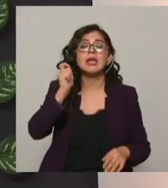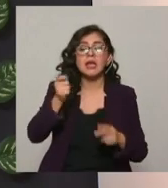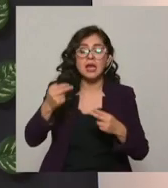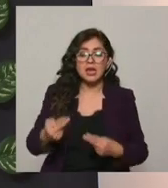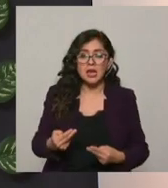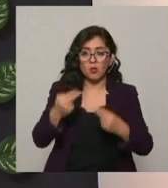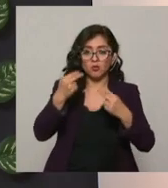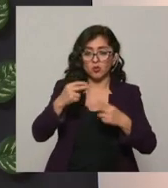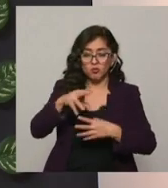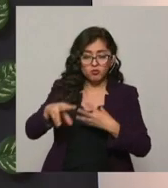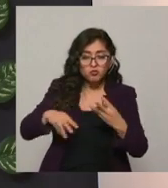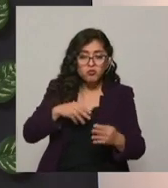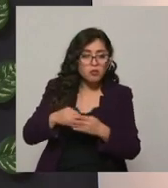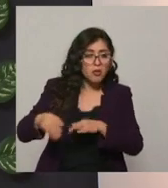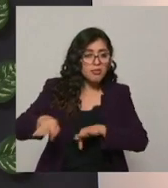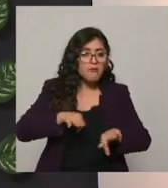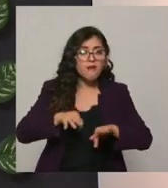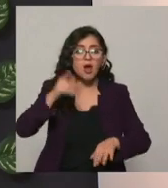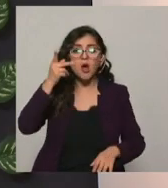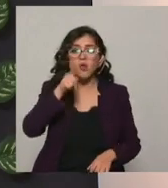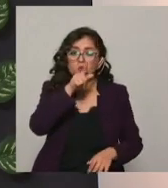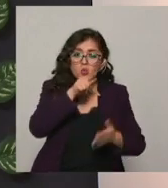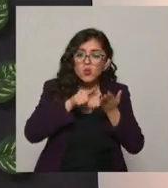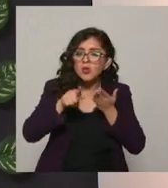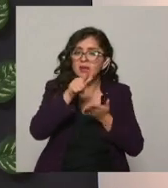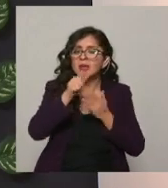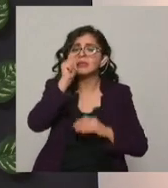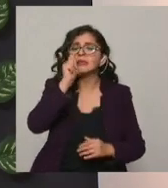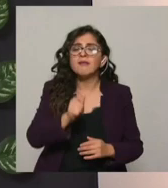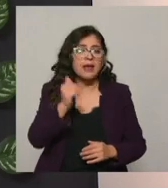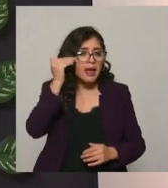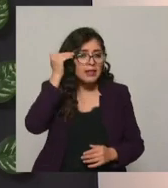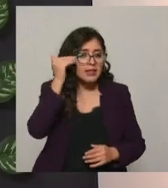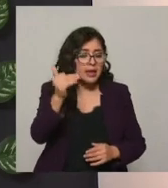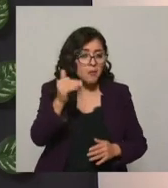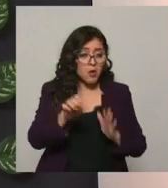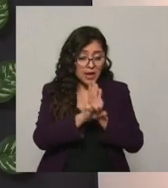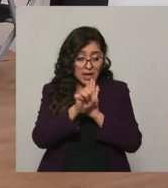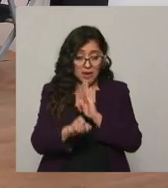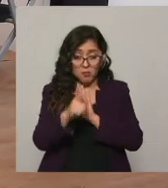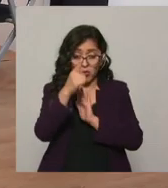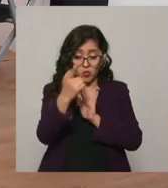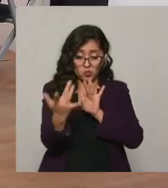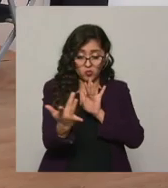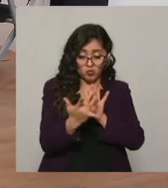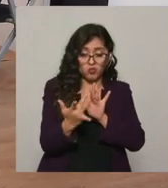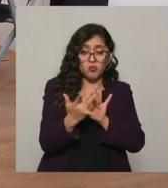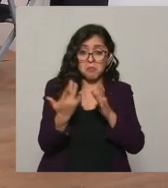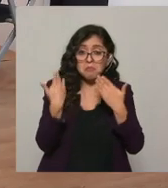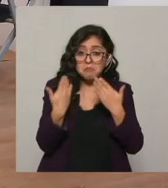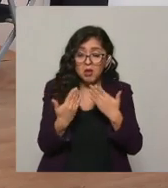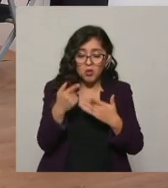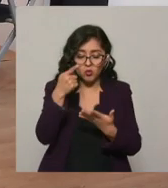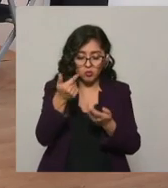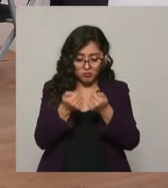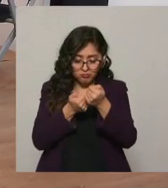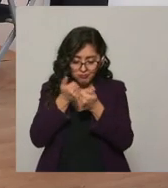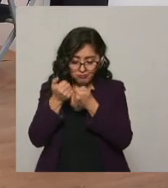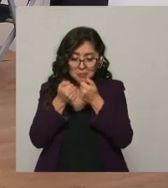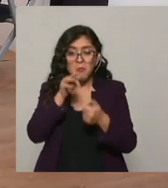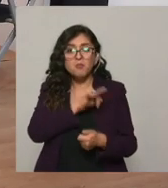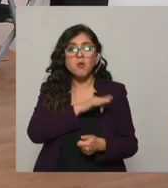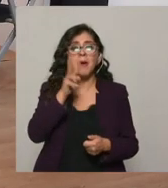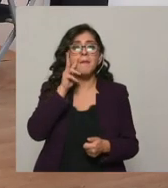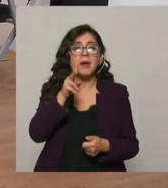Twitter significa tiempo, ¿no? En tanto ellos te tengan allí conectado, tú vas a estar viendo no solamente